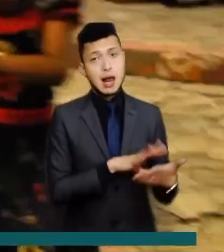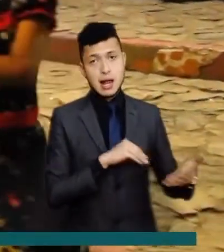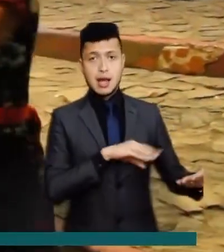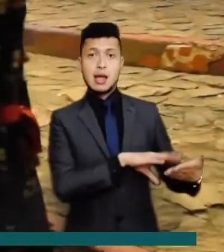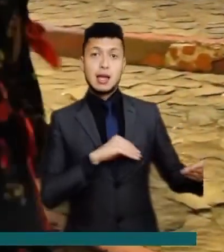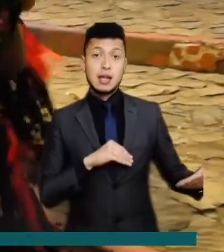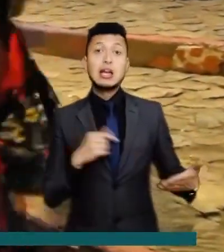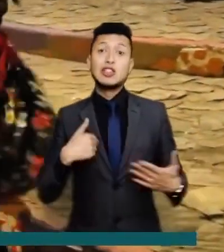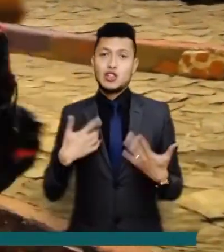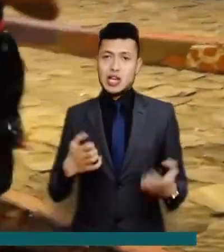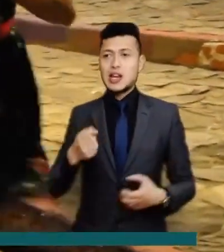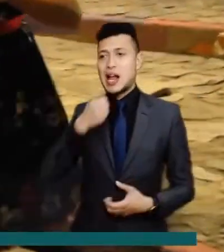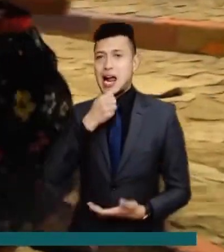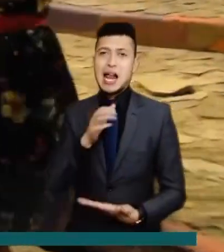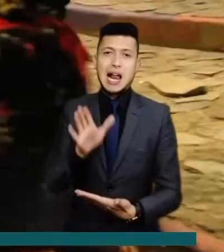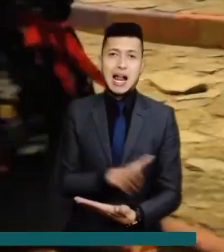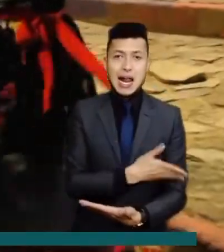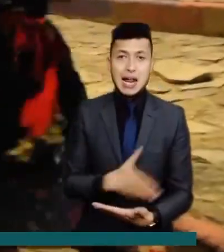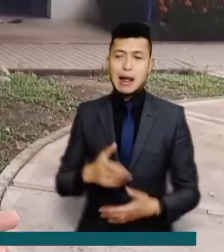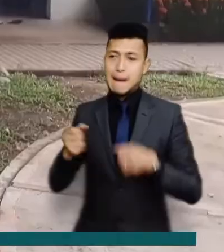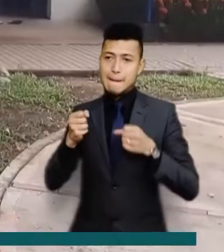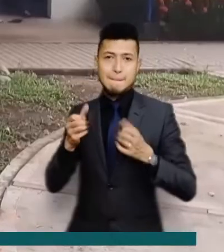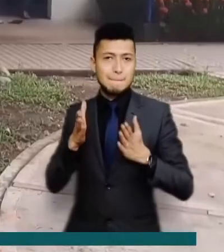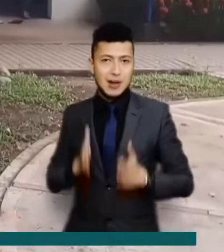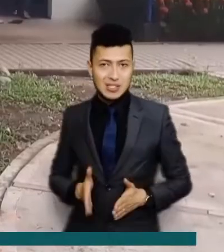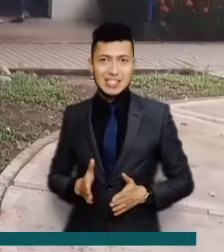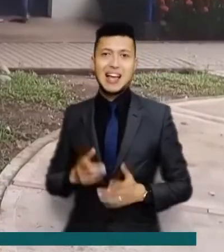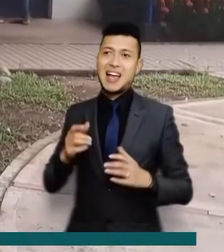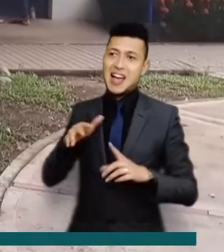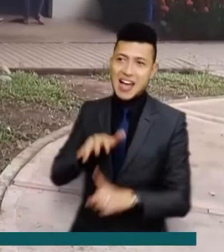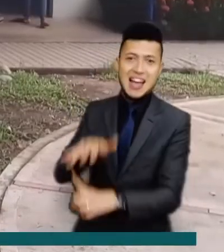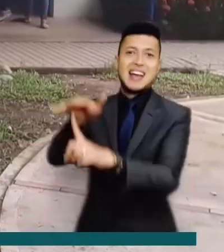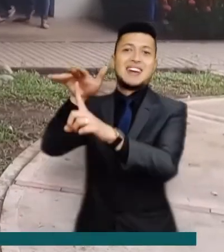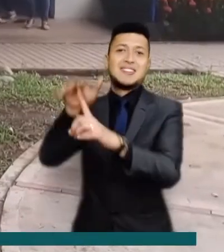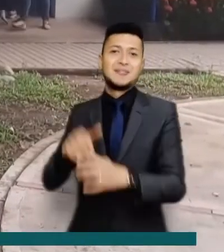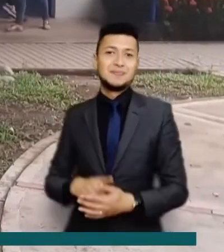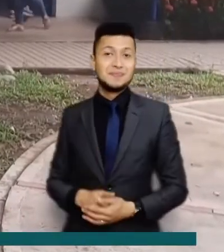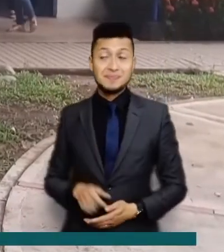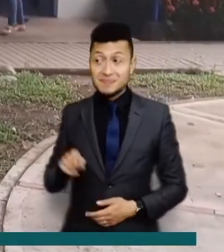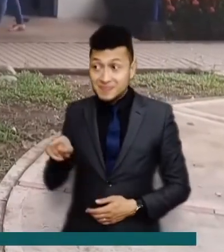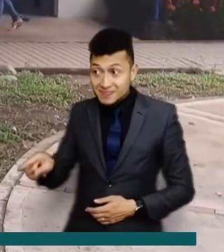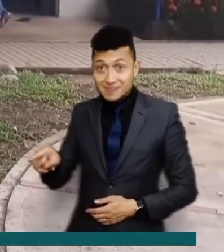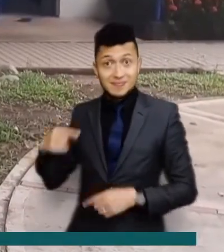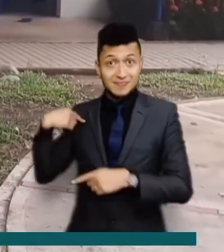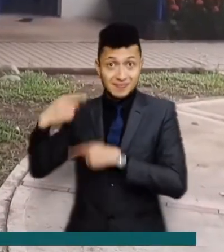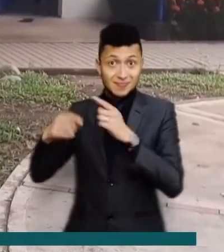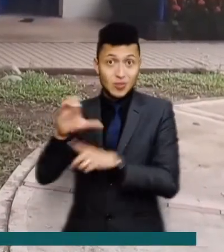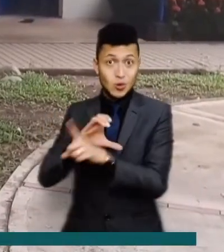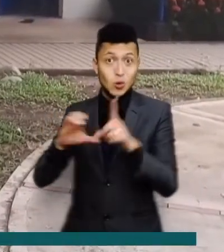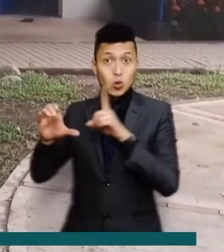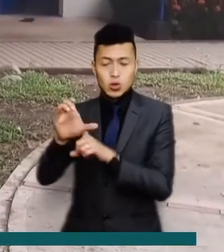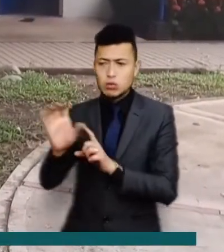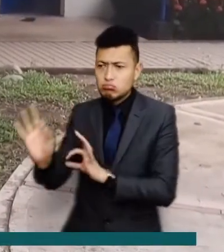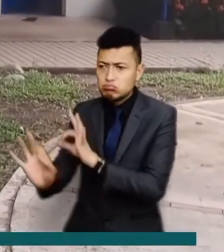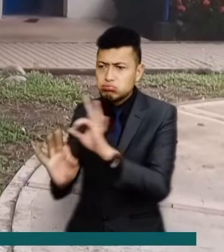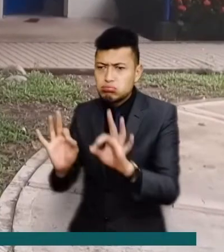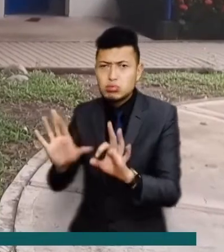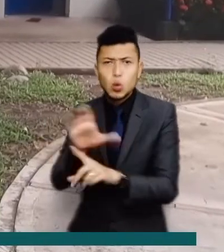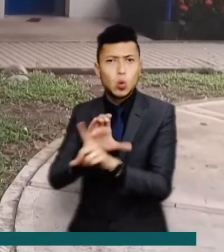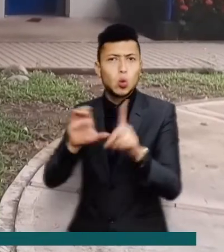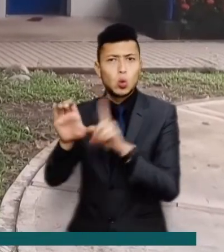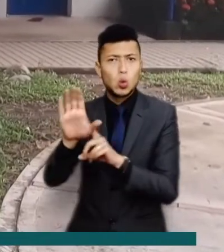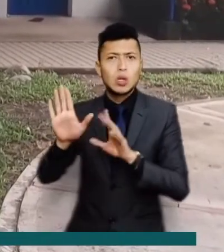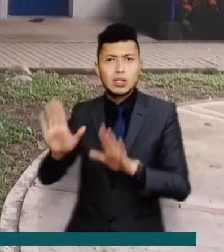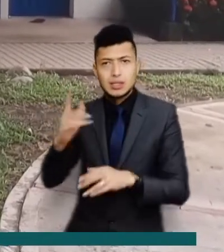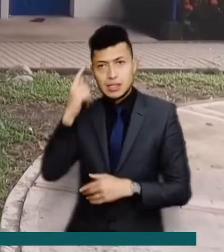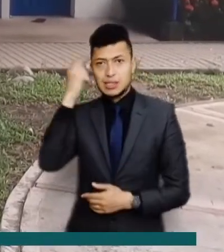cantante, periodista y actriz. Entre las actividades de promoción cultural se destacan los enfocados a la preservación de la cultura llanera, como